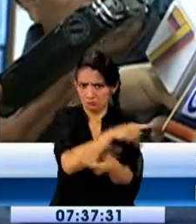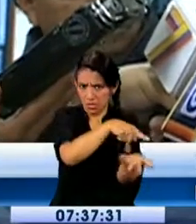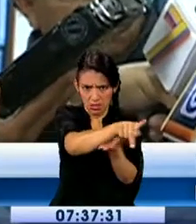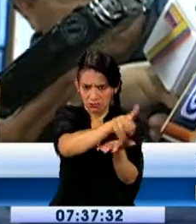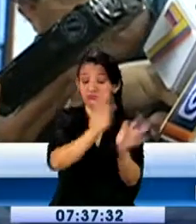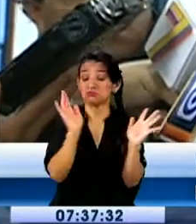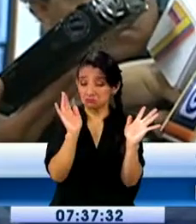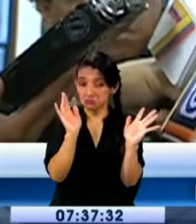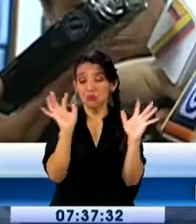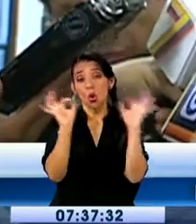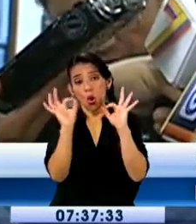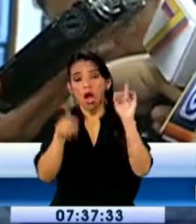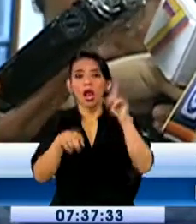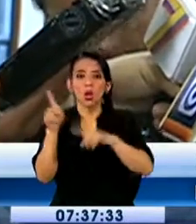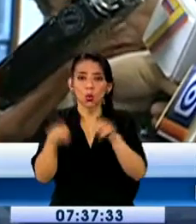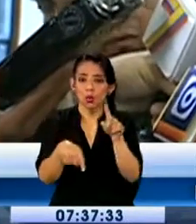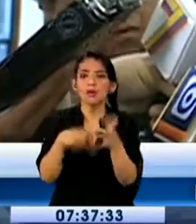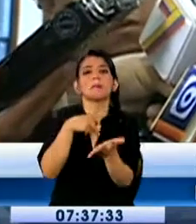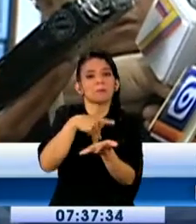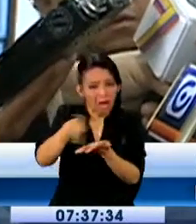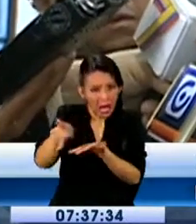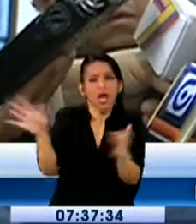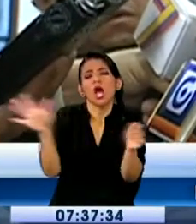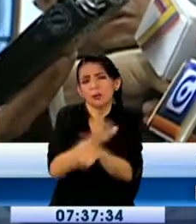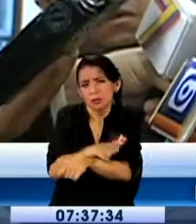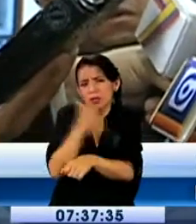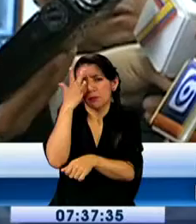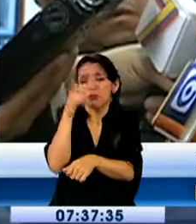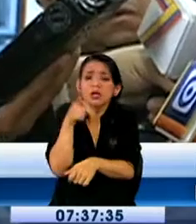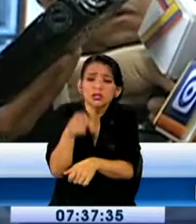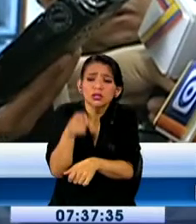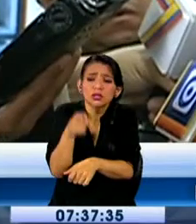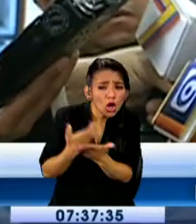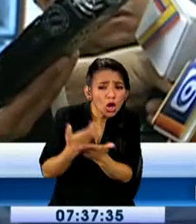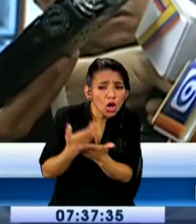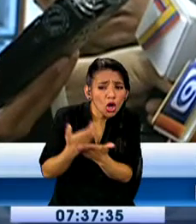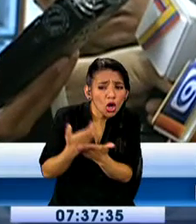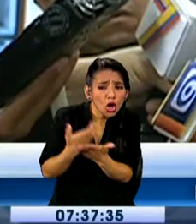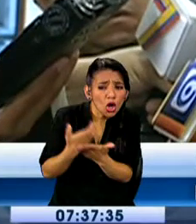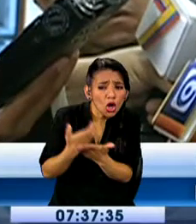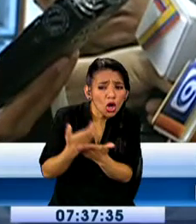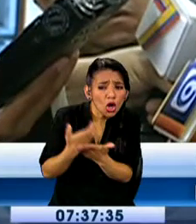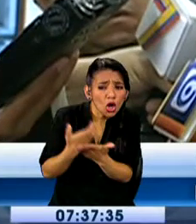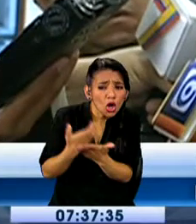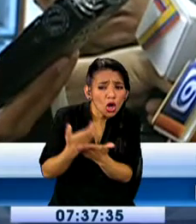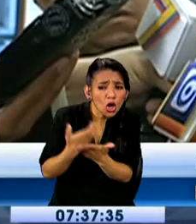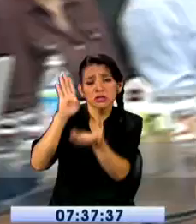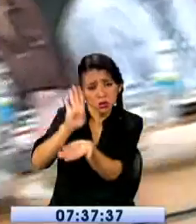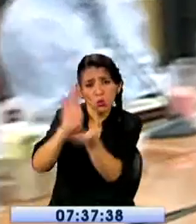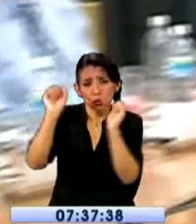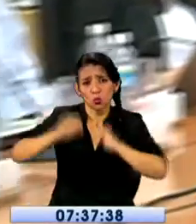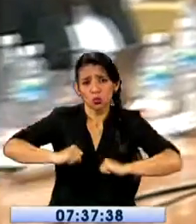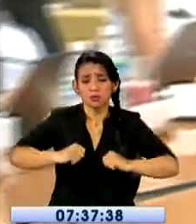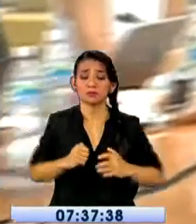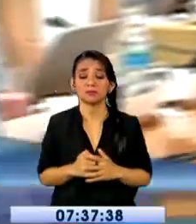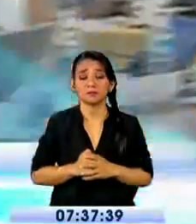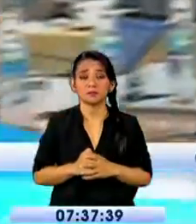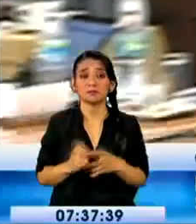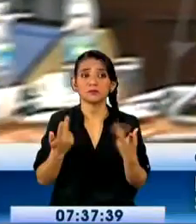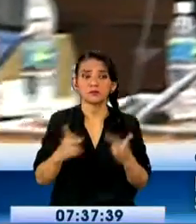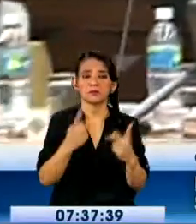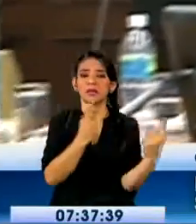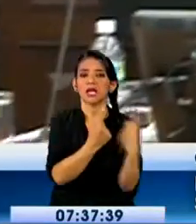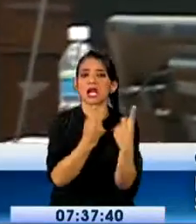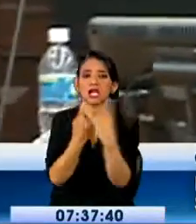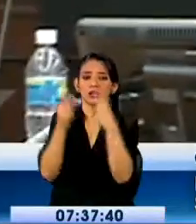personas en donde será al revés, pagarán el 100% porque sus condiciones económicas así lo permiten. Aquí también se habló de los diálogos.